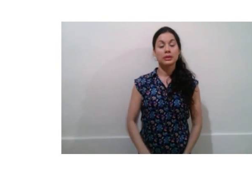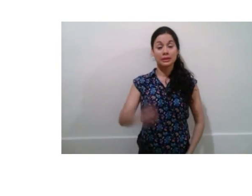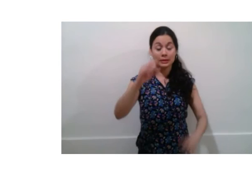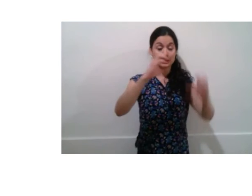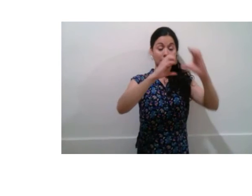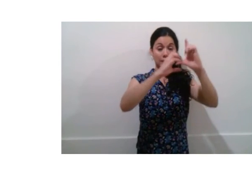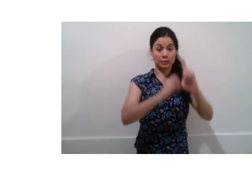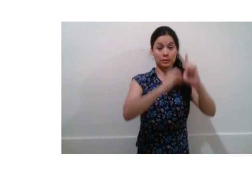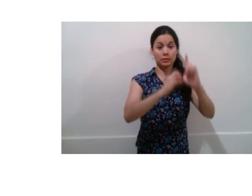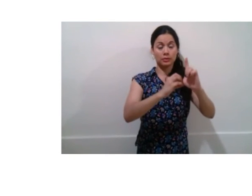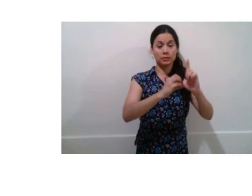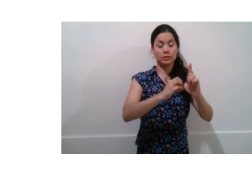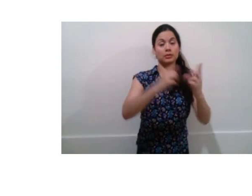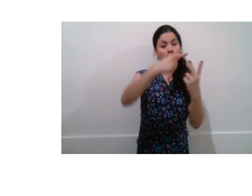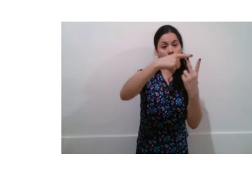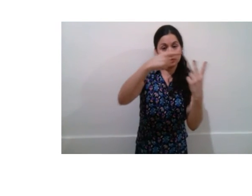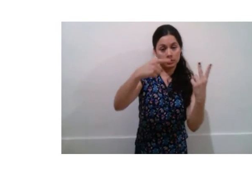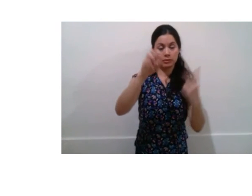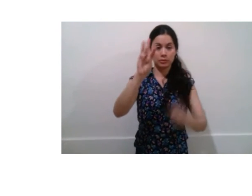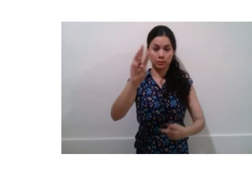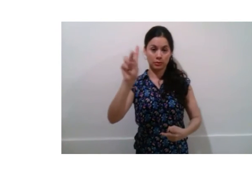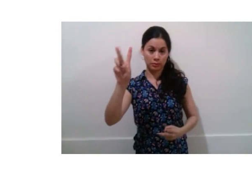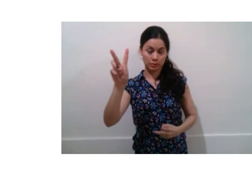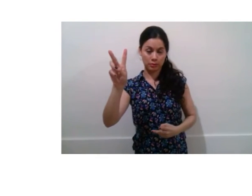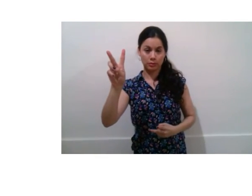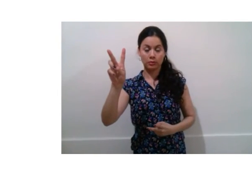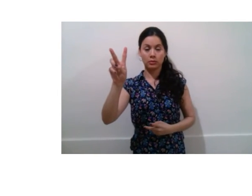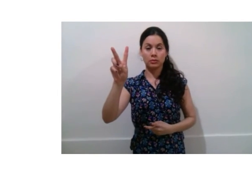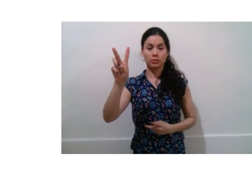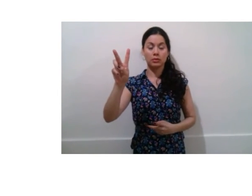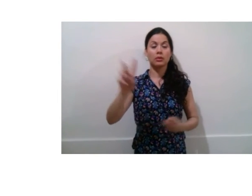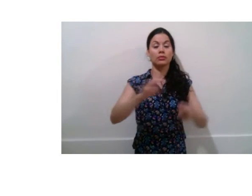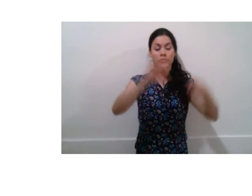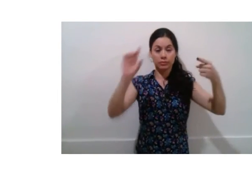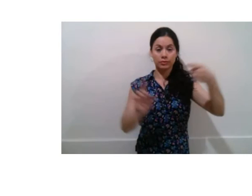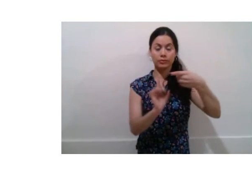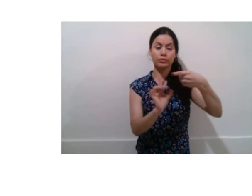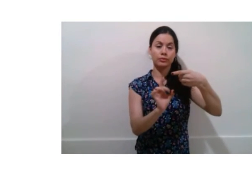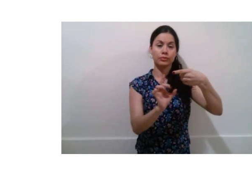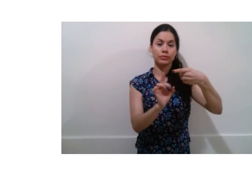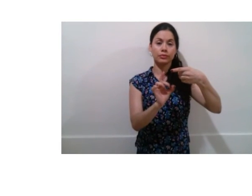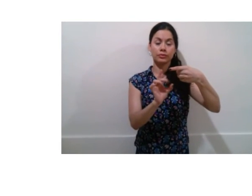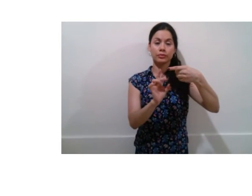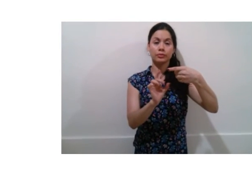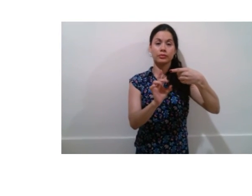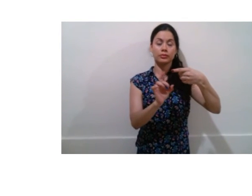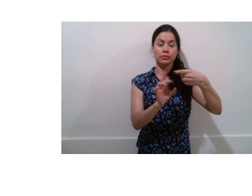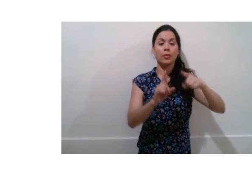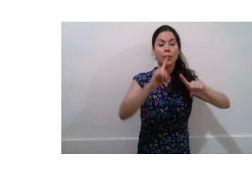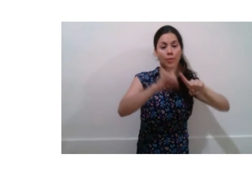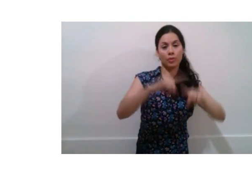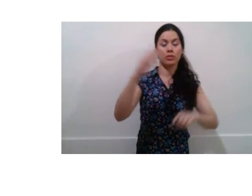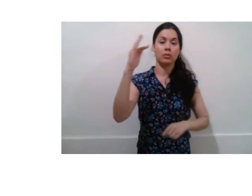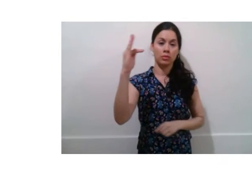seno de la raíz de 32 sobre 15 por